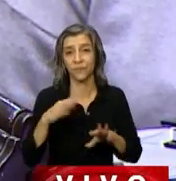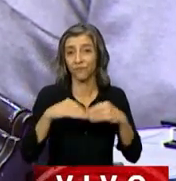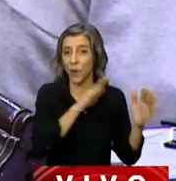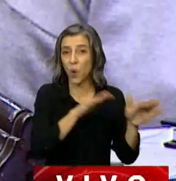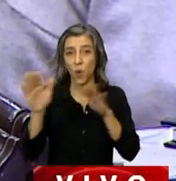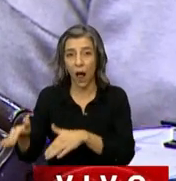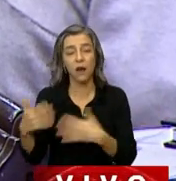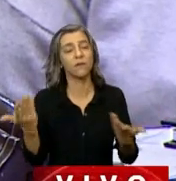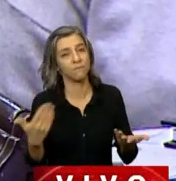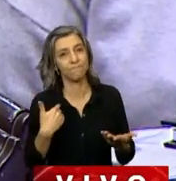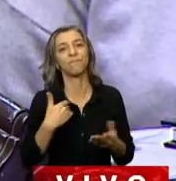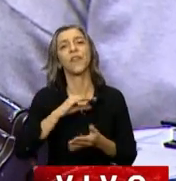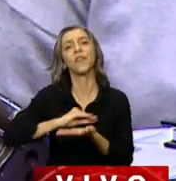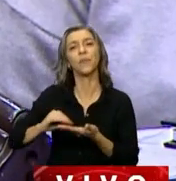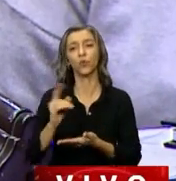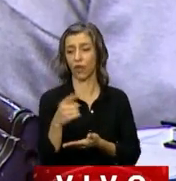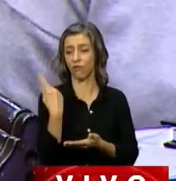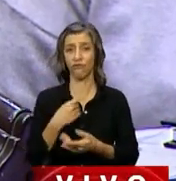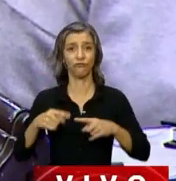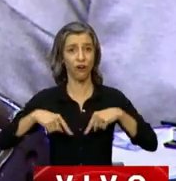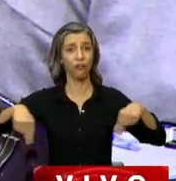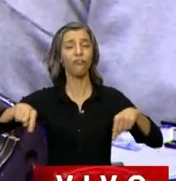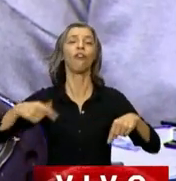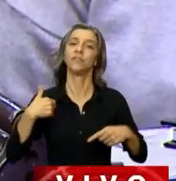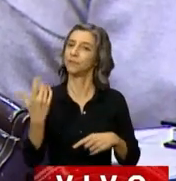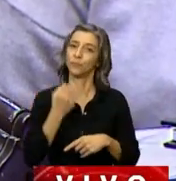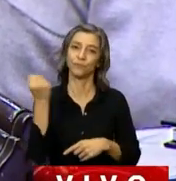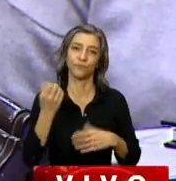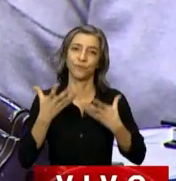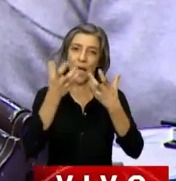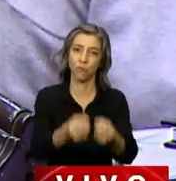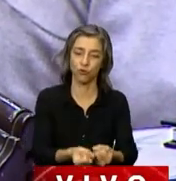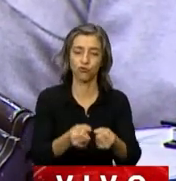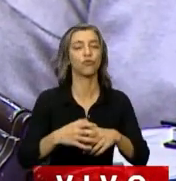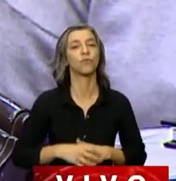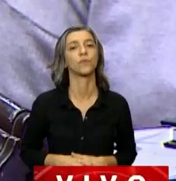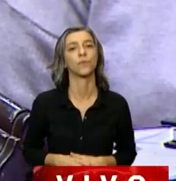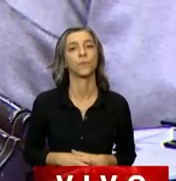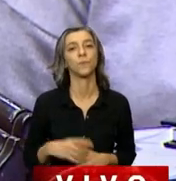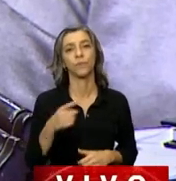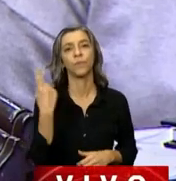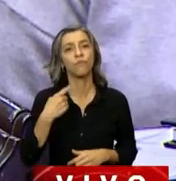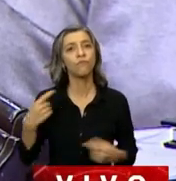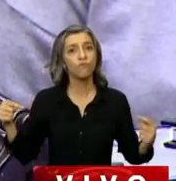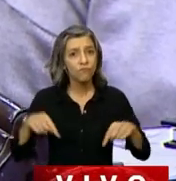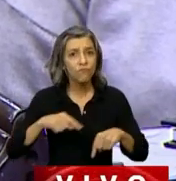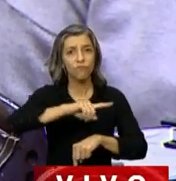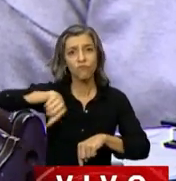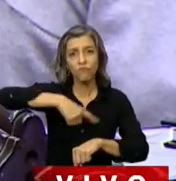diputadas que nos encontramos acá debemos apoyar. Estamos acá hace